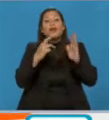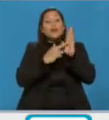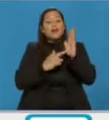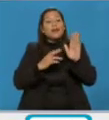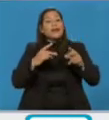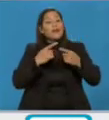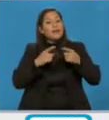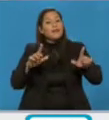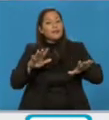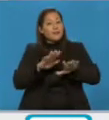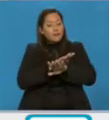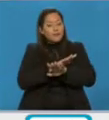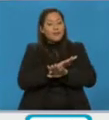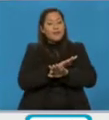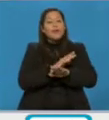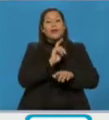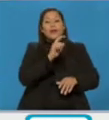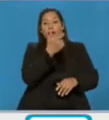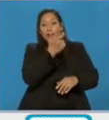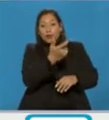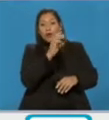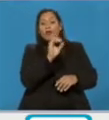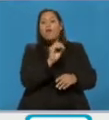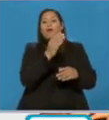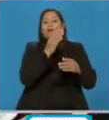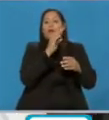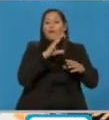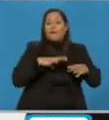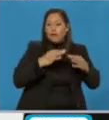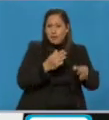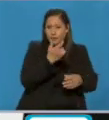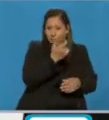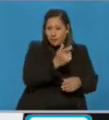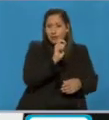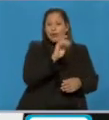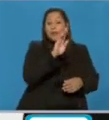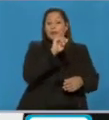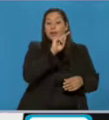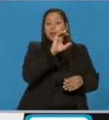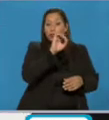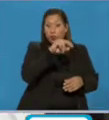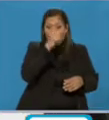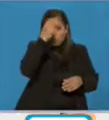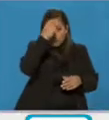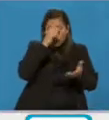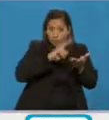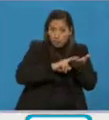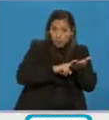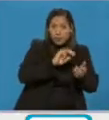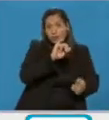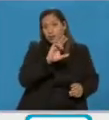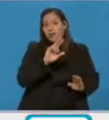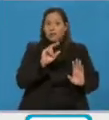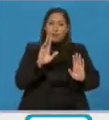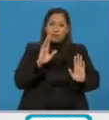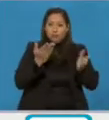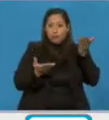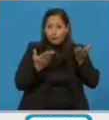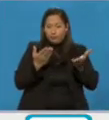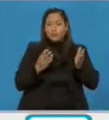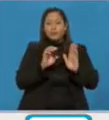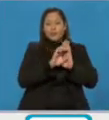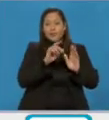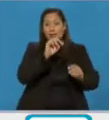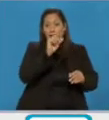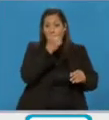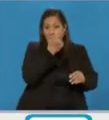digamos, económicas y financieras bajo la cual se sustenta que ese Bitcoin tenga un valor o no tenga valor. En lugar de que el valor del